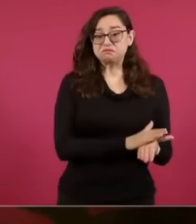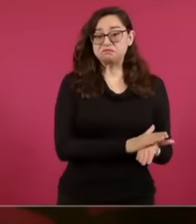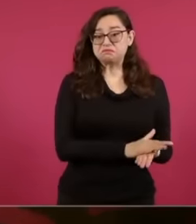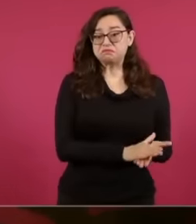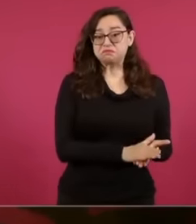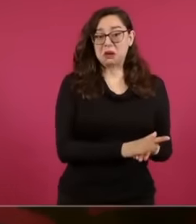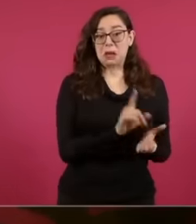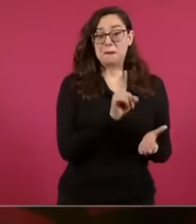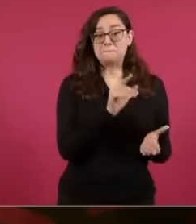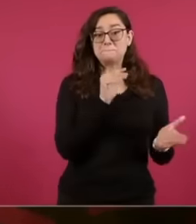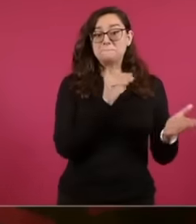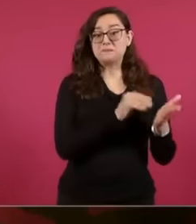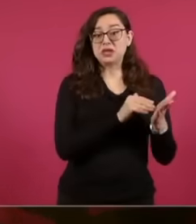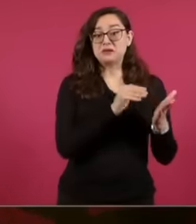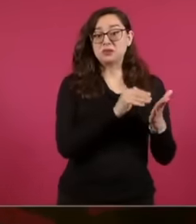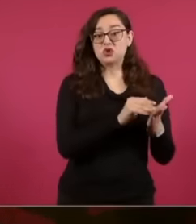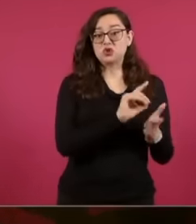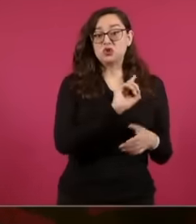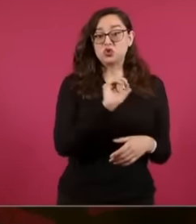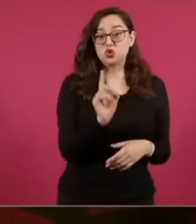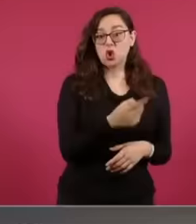de dólares.